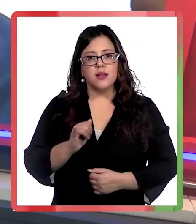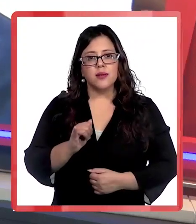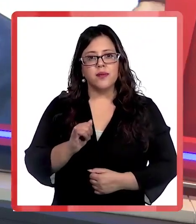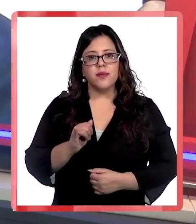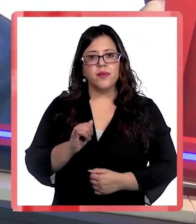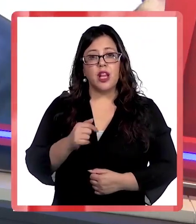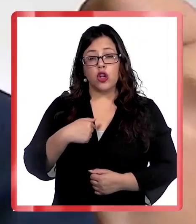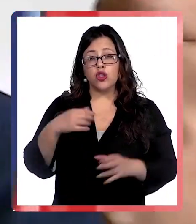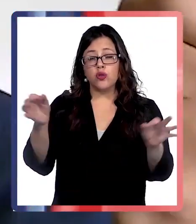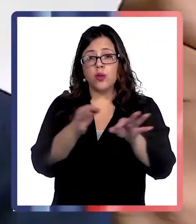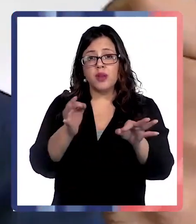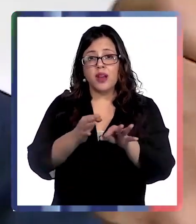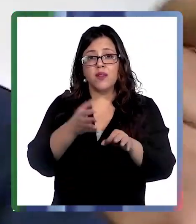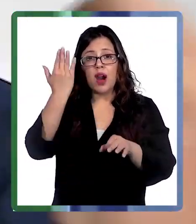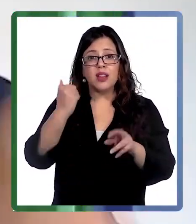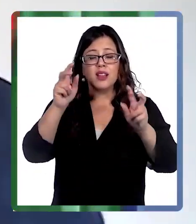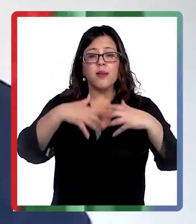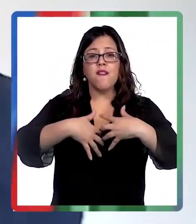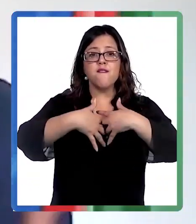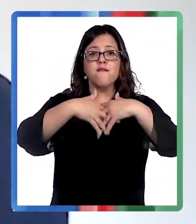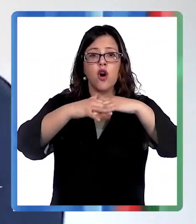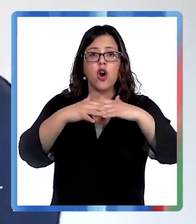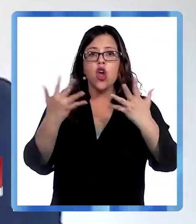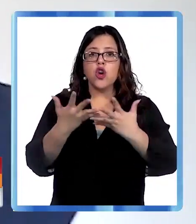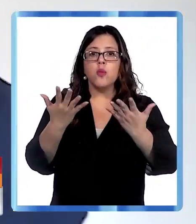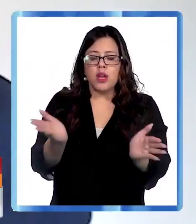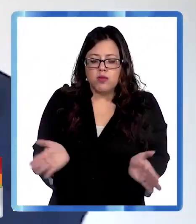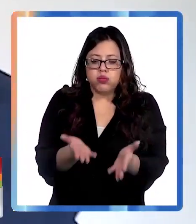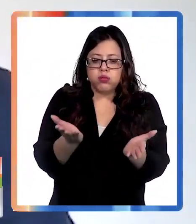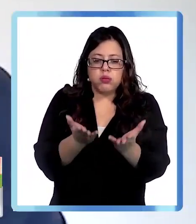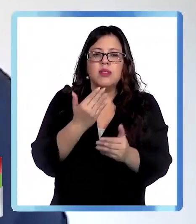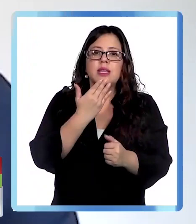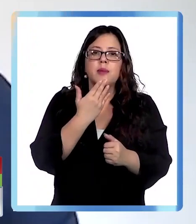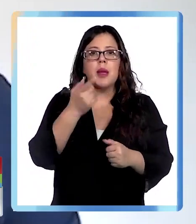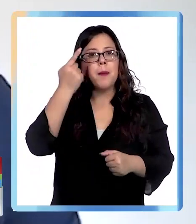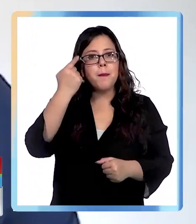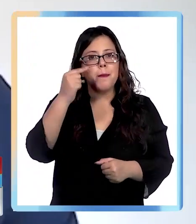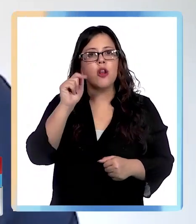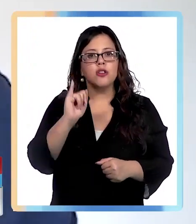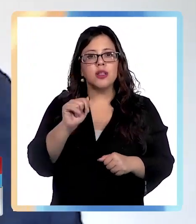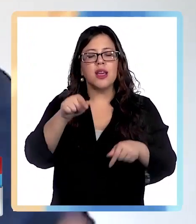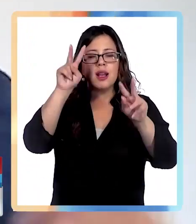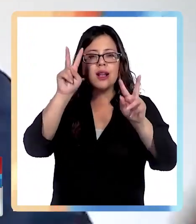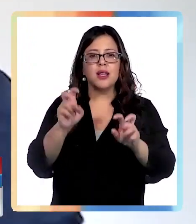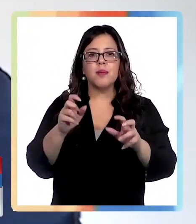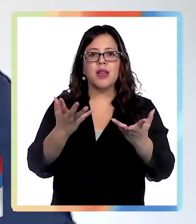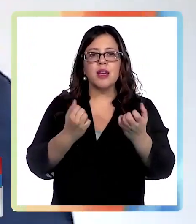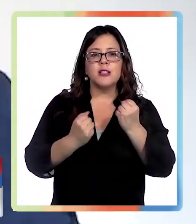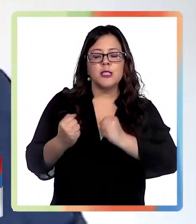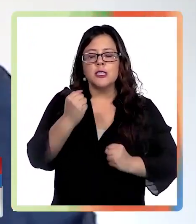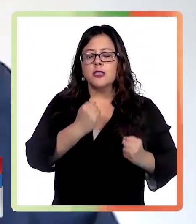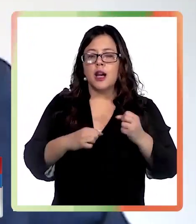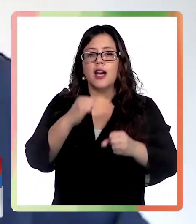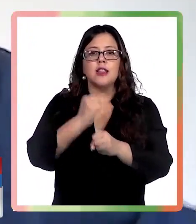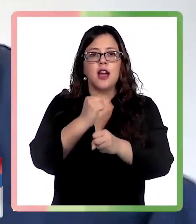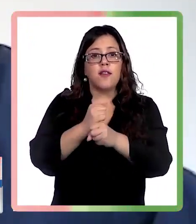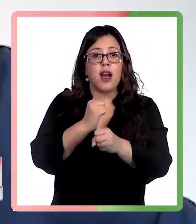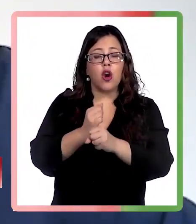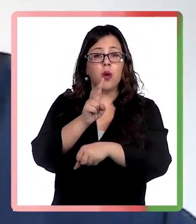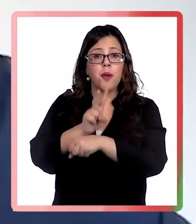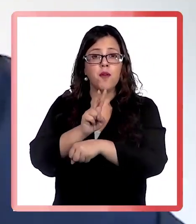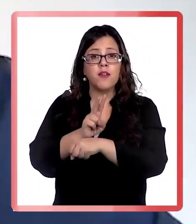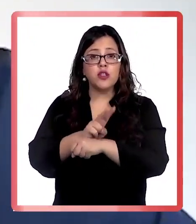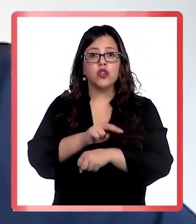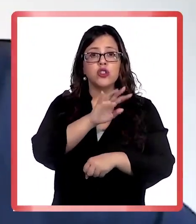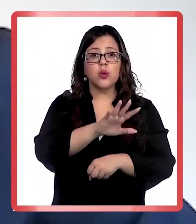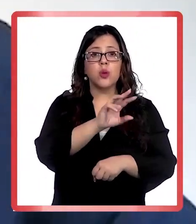van potenciando también. Pero efectivamente, dentro de las fuentes de estrés en su trabajo docente, con un 53%, o sea, más de la mayoría